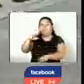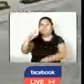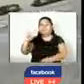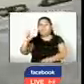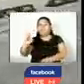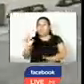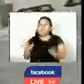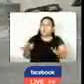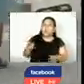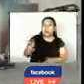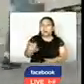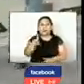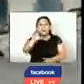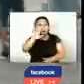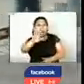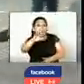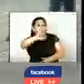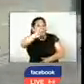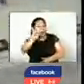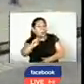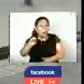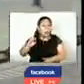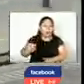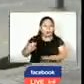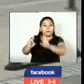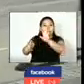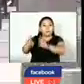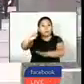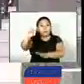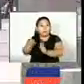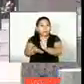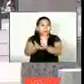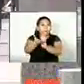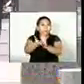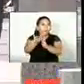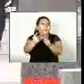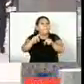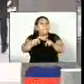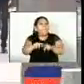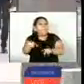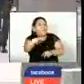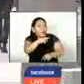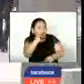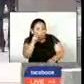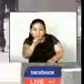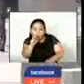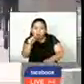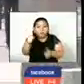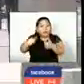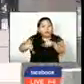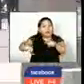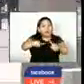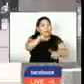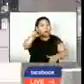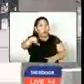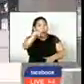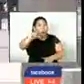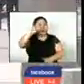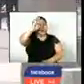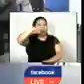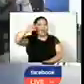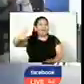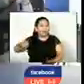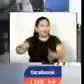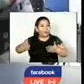alcanzar entre un 5 y 6%, pero todo dependerá de la situación del mercado internacional, la